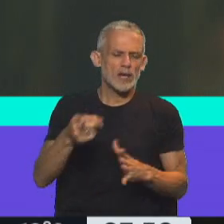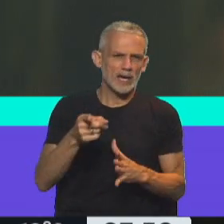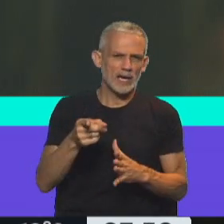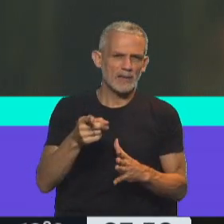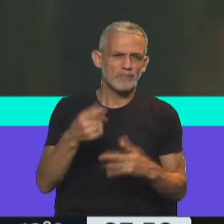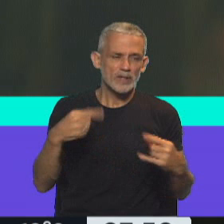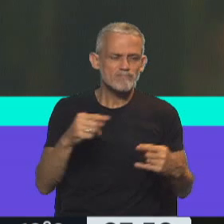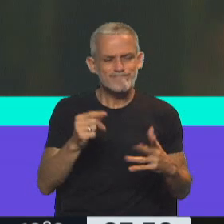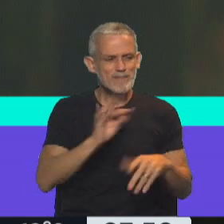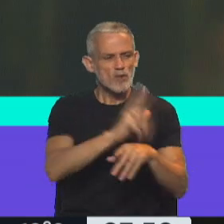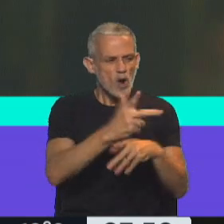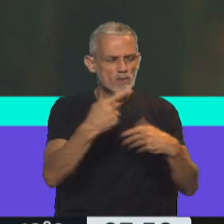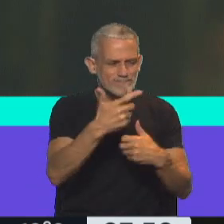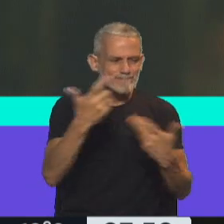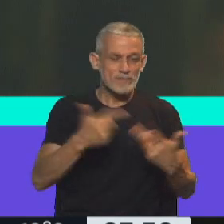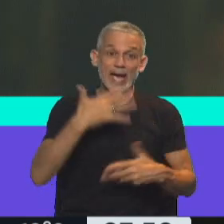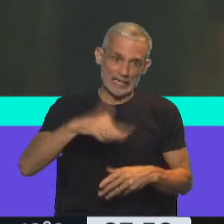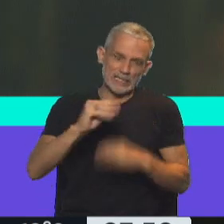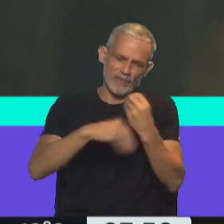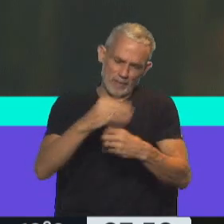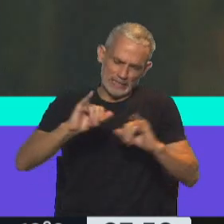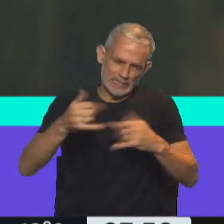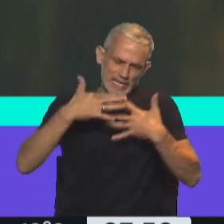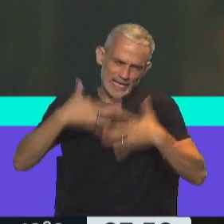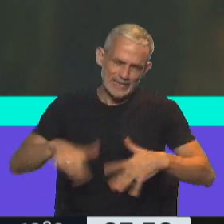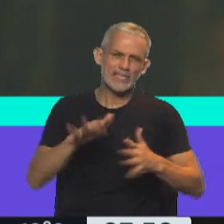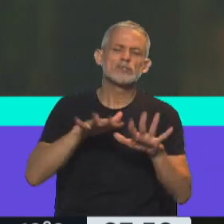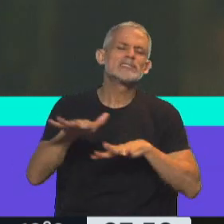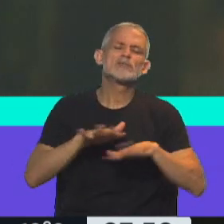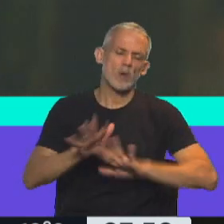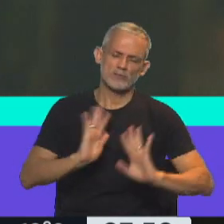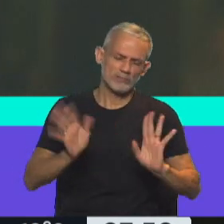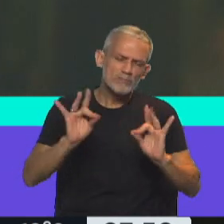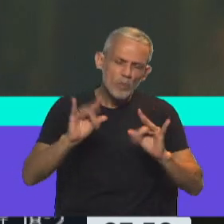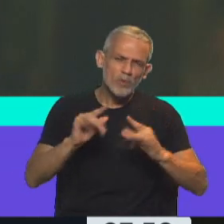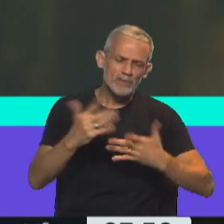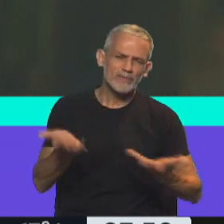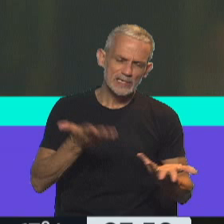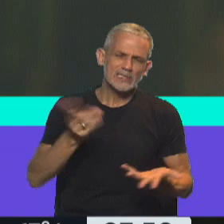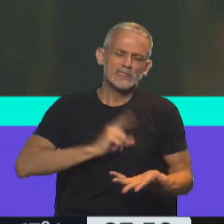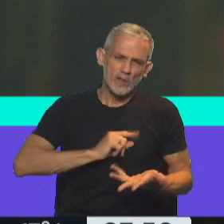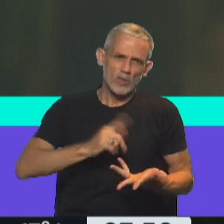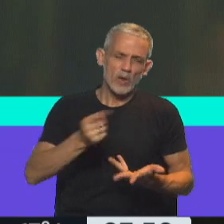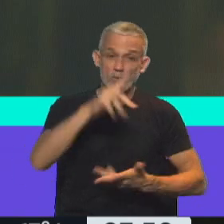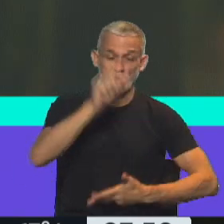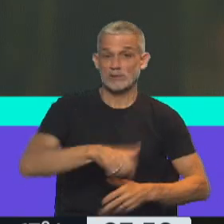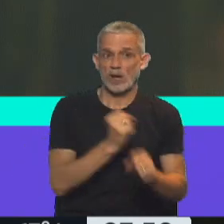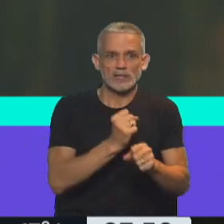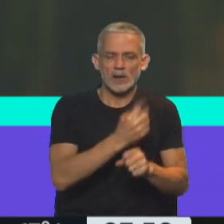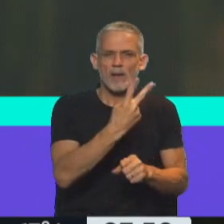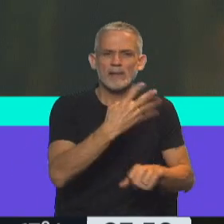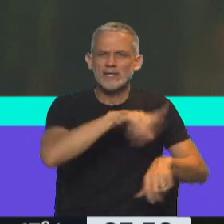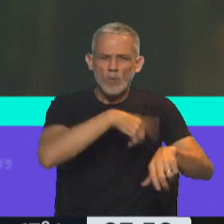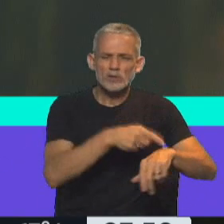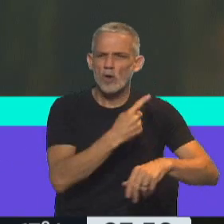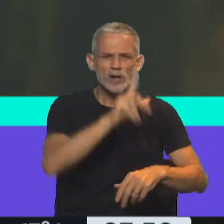estos hechos, comprender obviamente a los familiares, a los amigos, porque la situación es extremadamente dramática. Estamos hablando de alguien que trabajaba